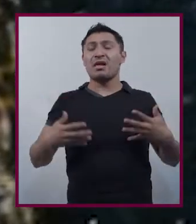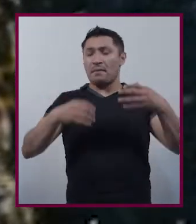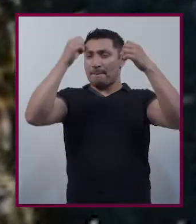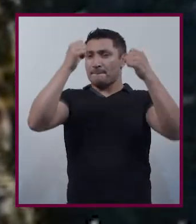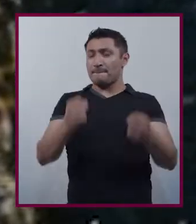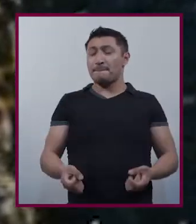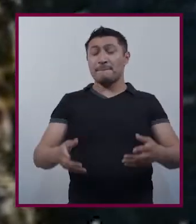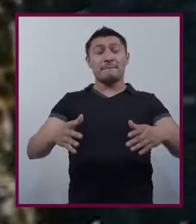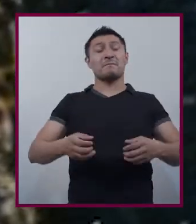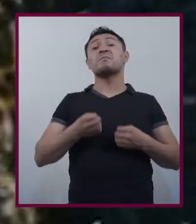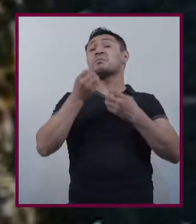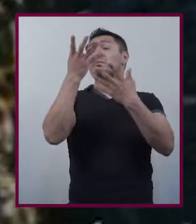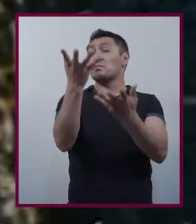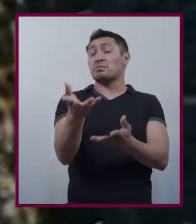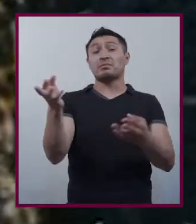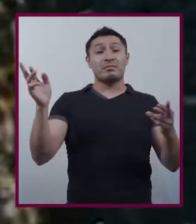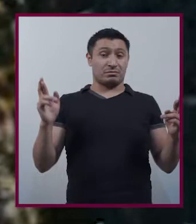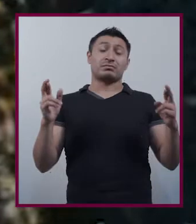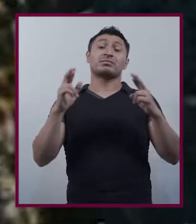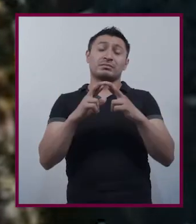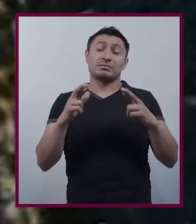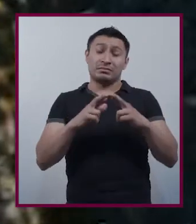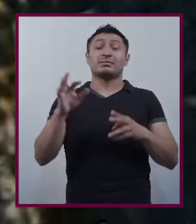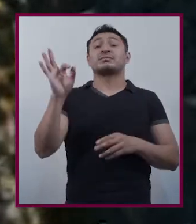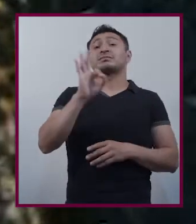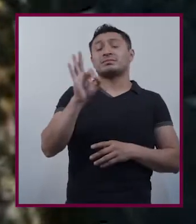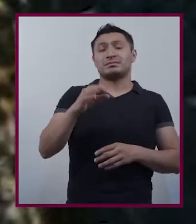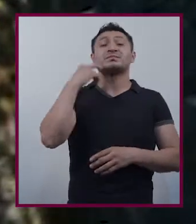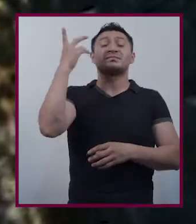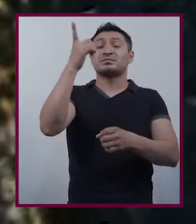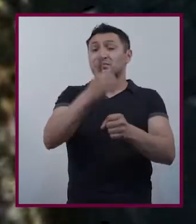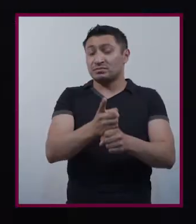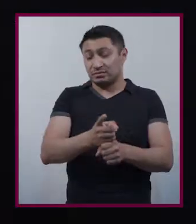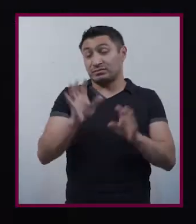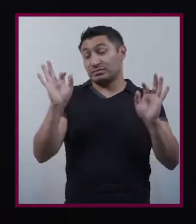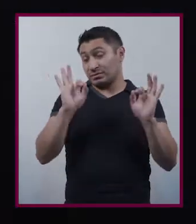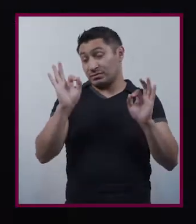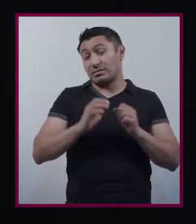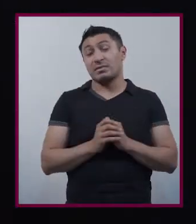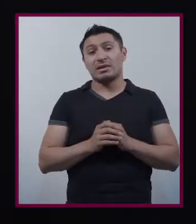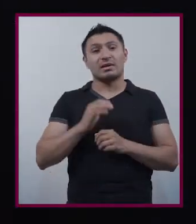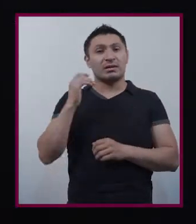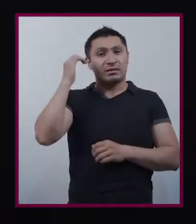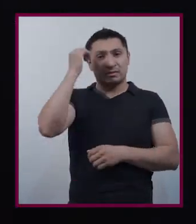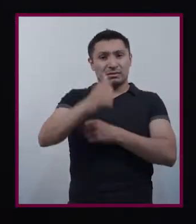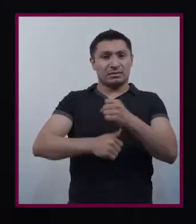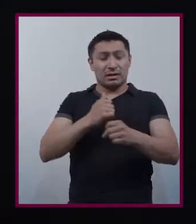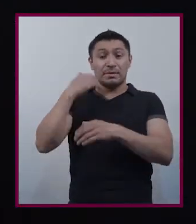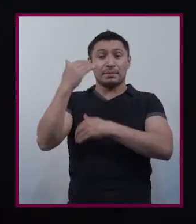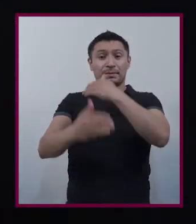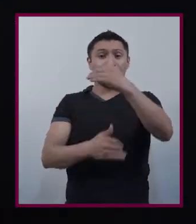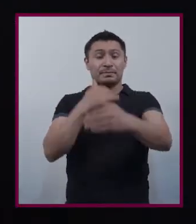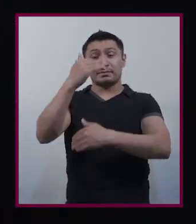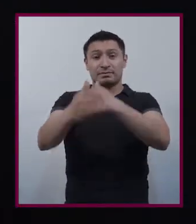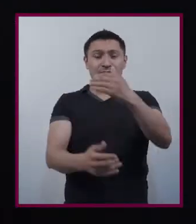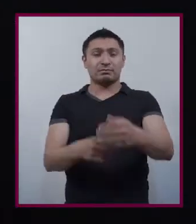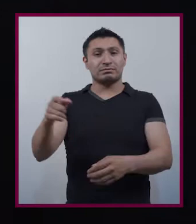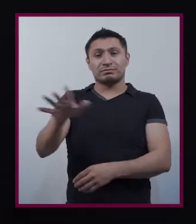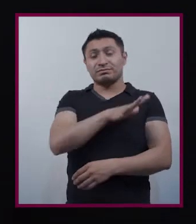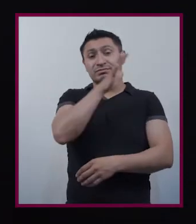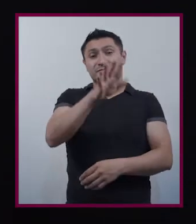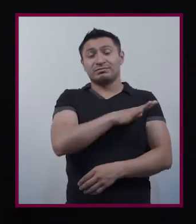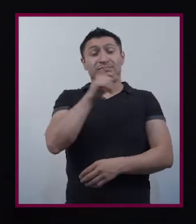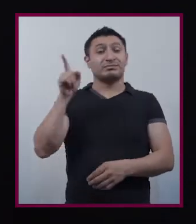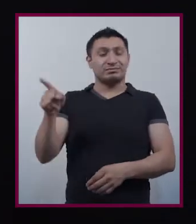segura, extrovertida, religiosa y quizás voluntariosa. Al paso de los años, la Güera Rodríguez se convirtió en una